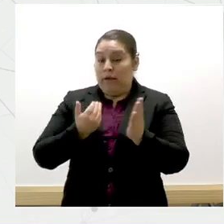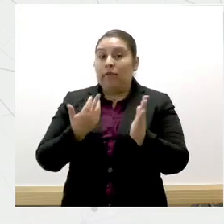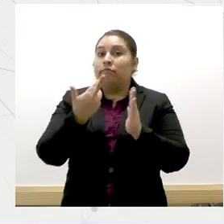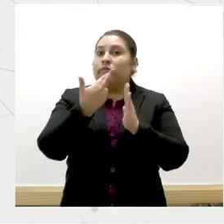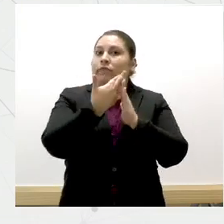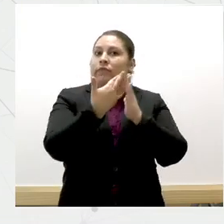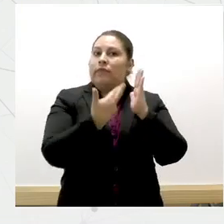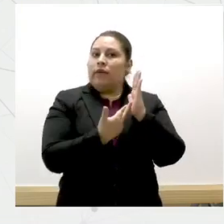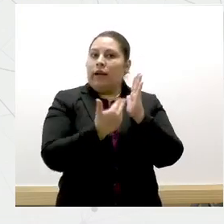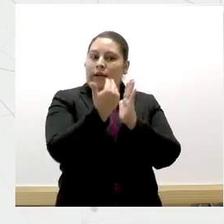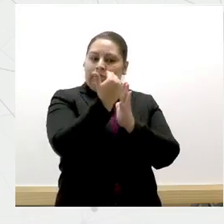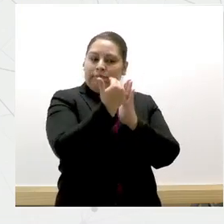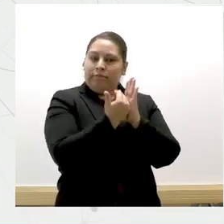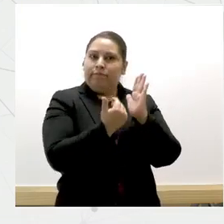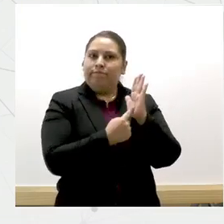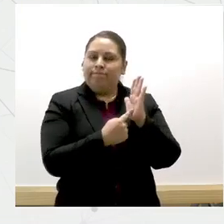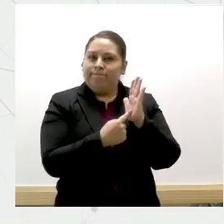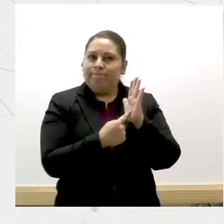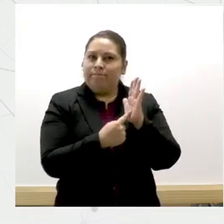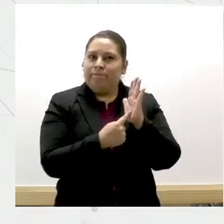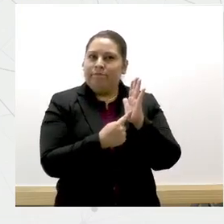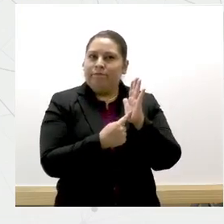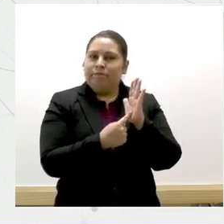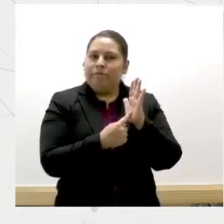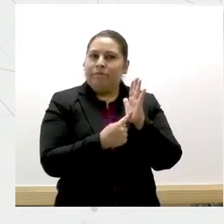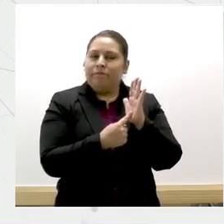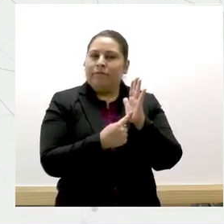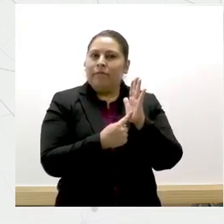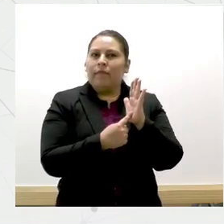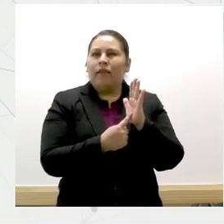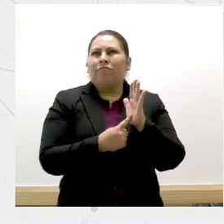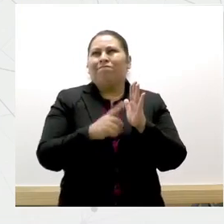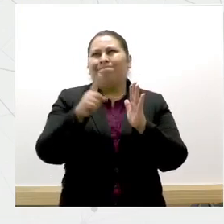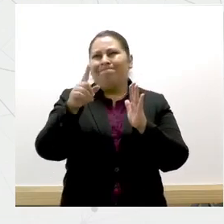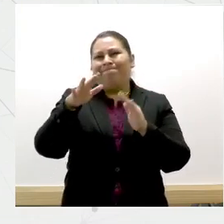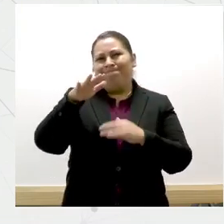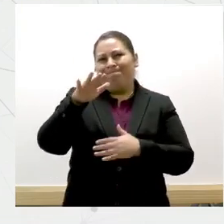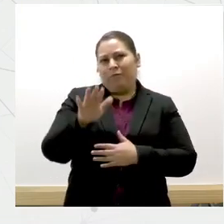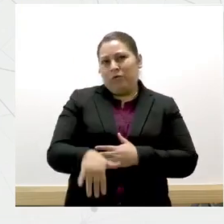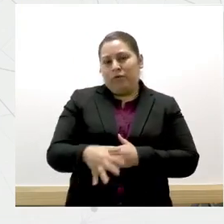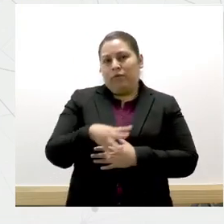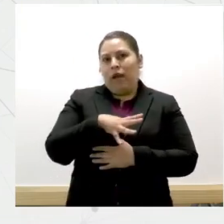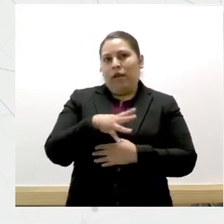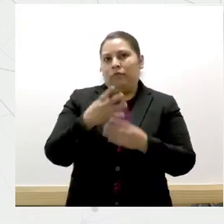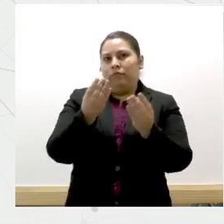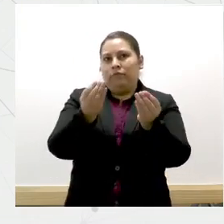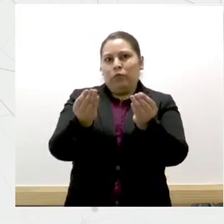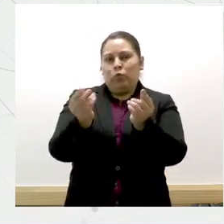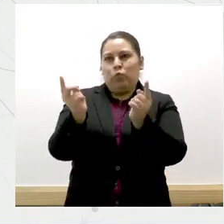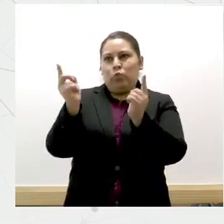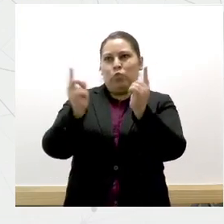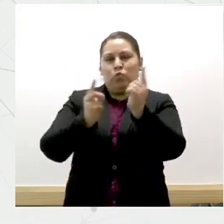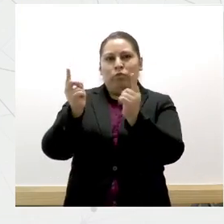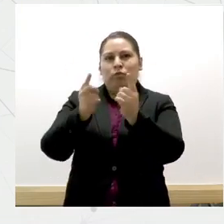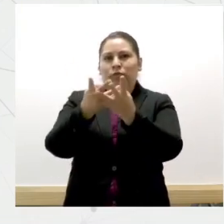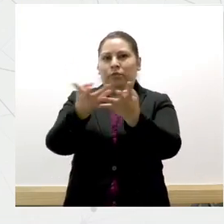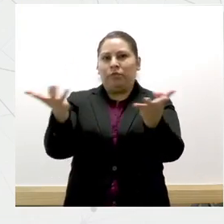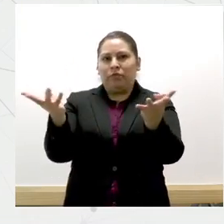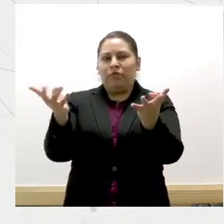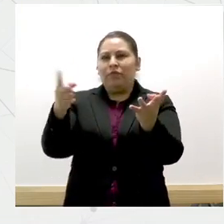necesario. Fíjense, yo no niego las dudas que se plantean por parte de algunas personas en relación